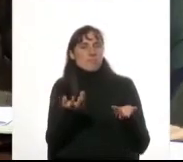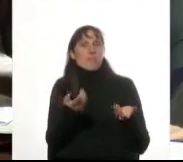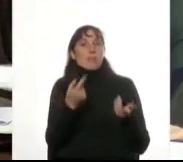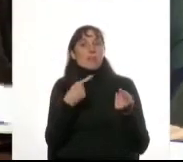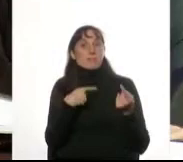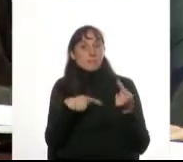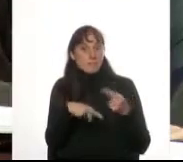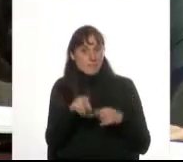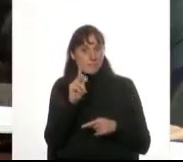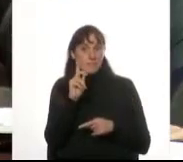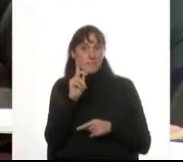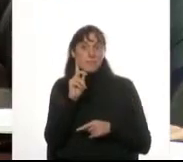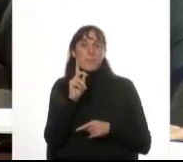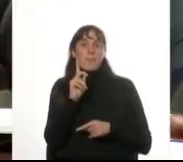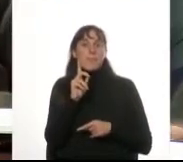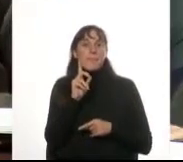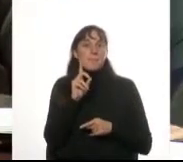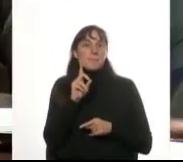Entonces,